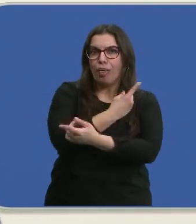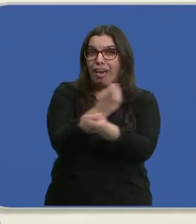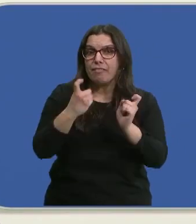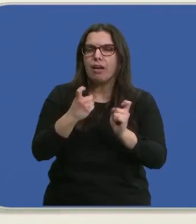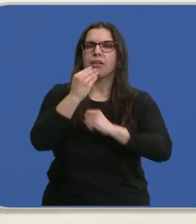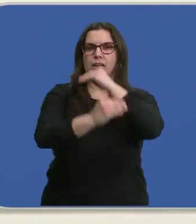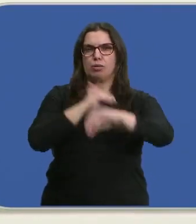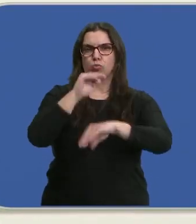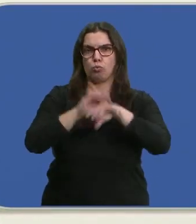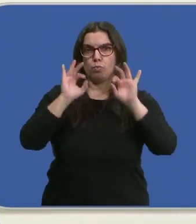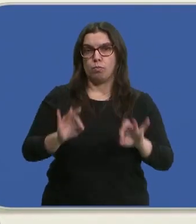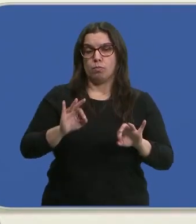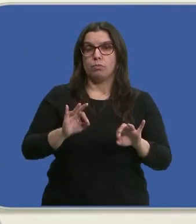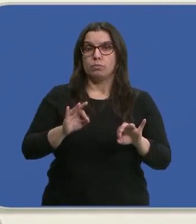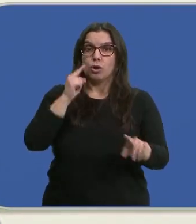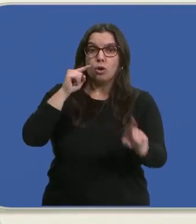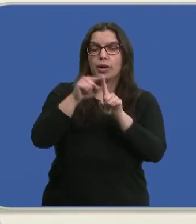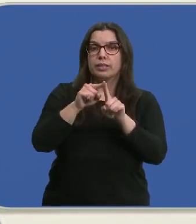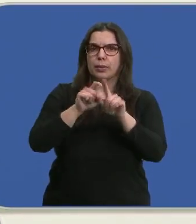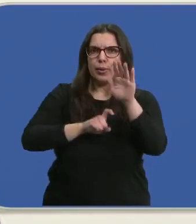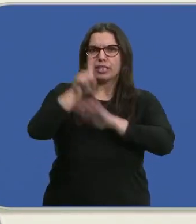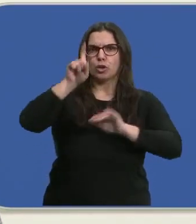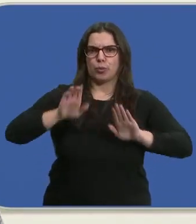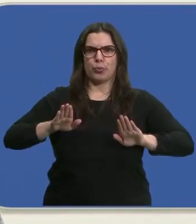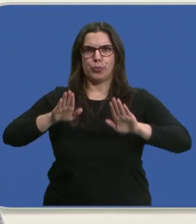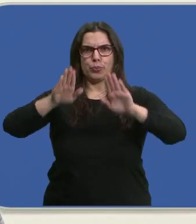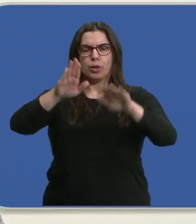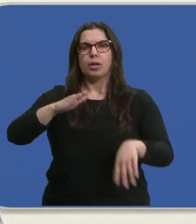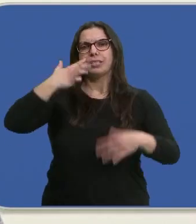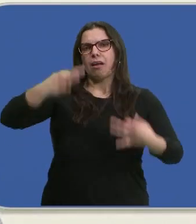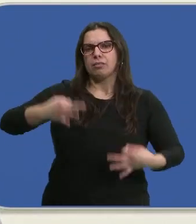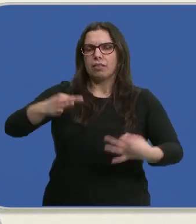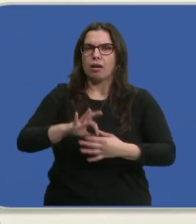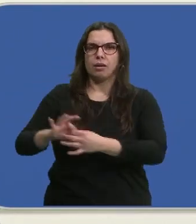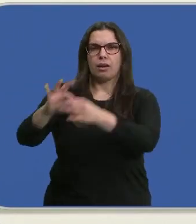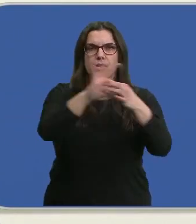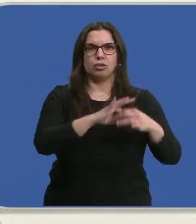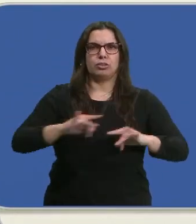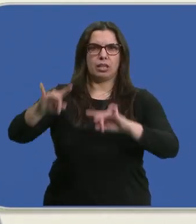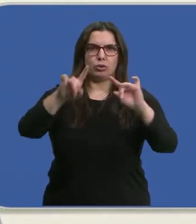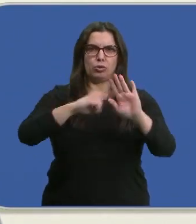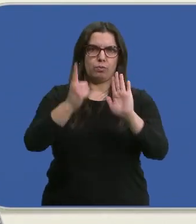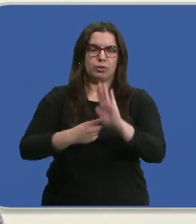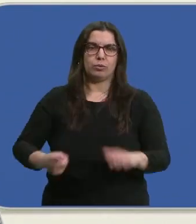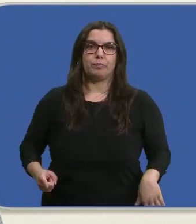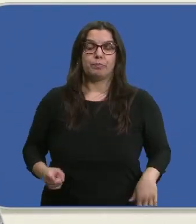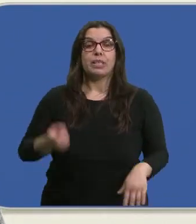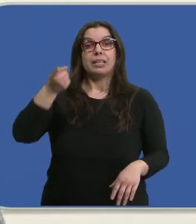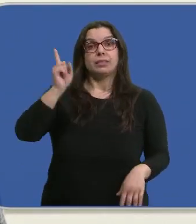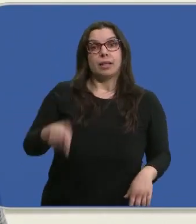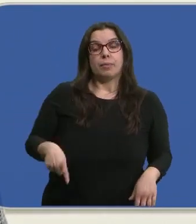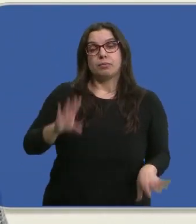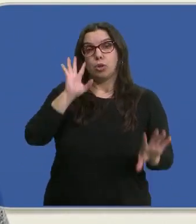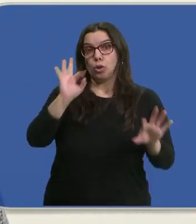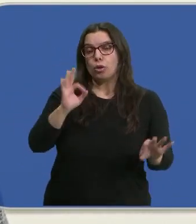infraestructuras necesarias para que haya un desarrollo equilibrado que garantice esa cohesión en todo nuestro territorio. Y a su vez,